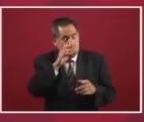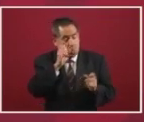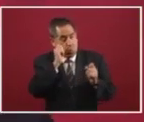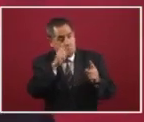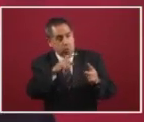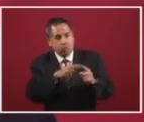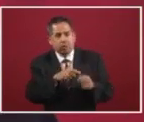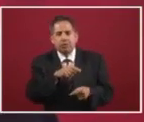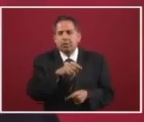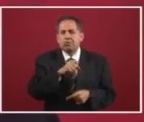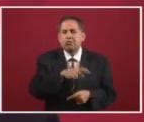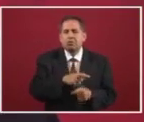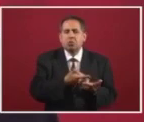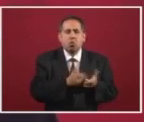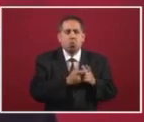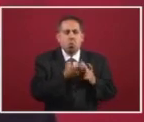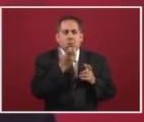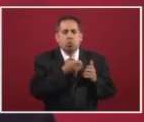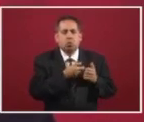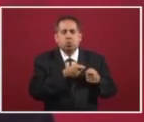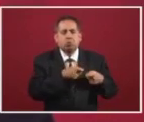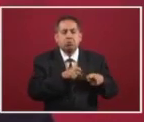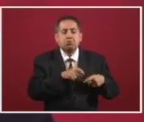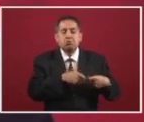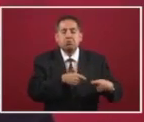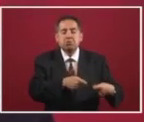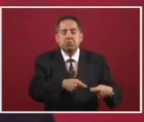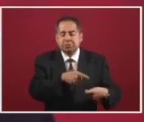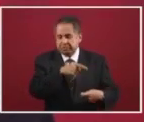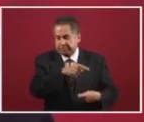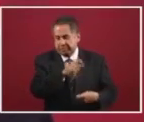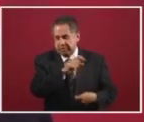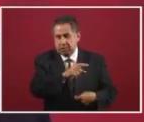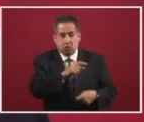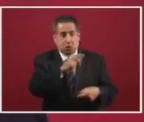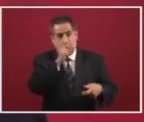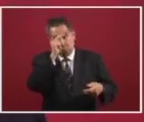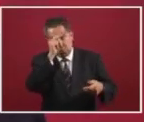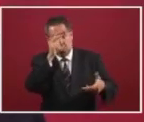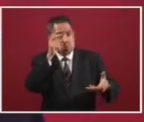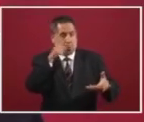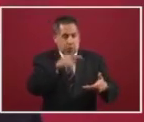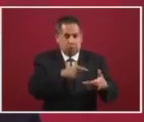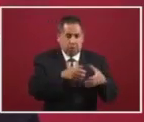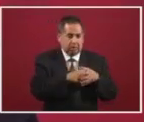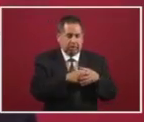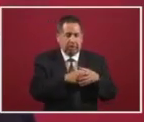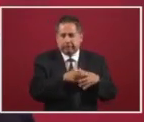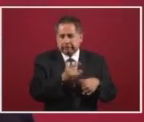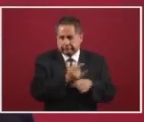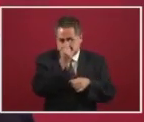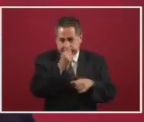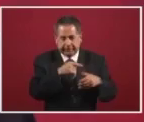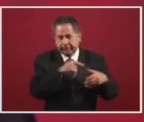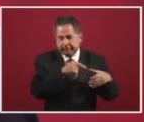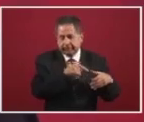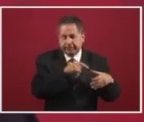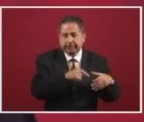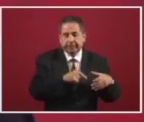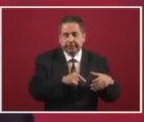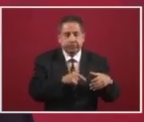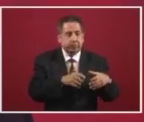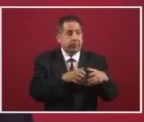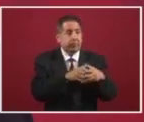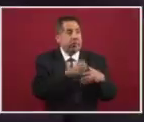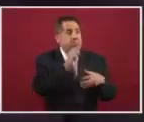del conservadurismo actual, de los intelectuales orgánicos, del régimen,